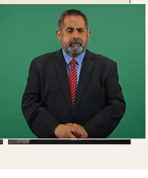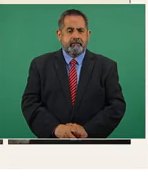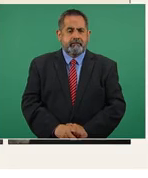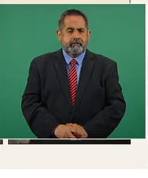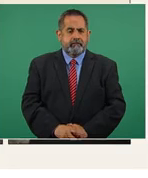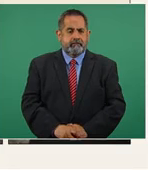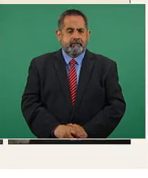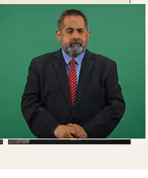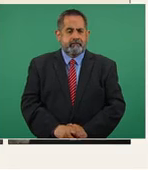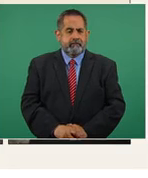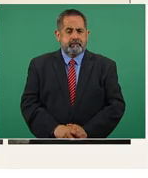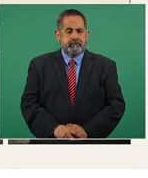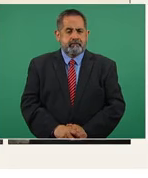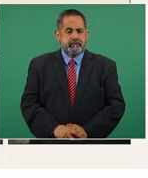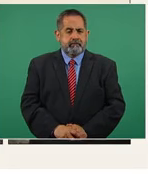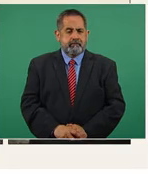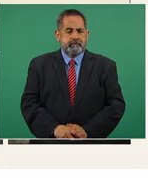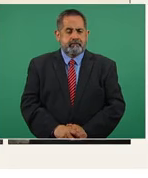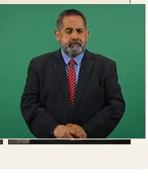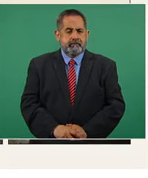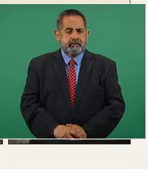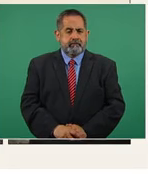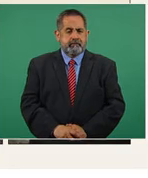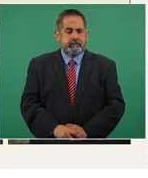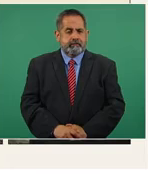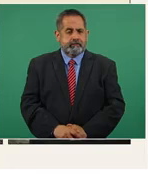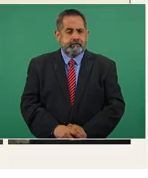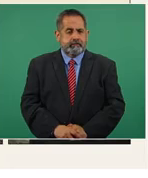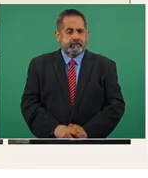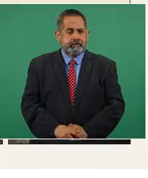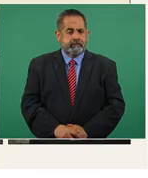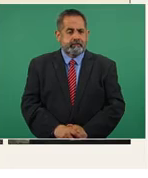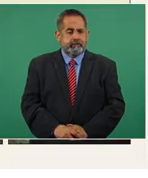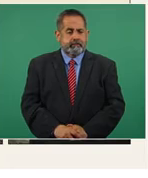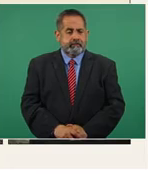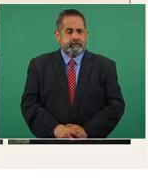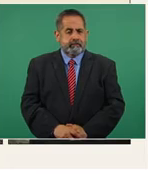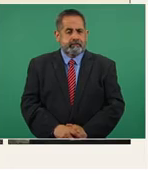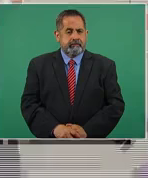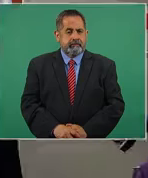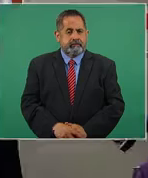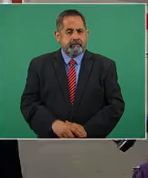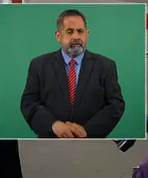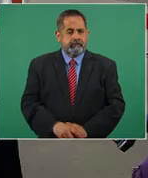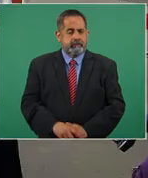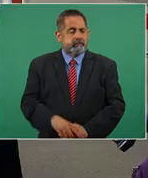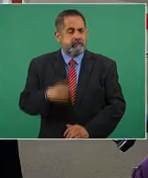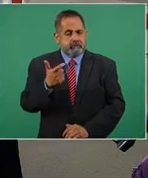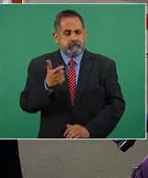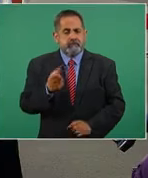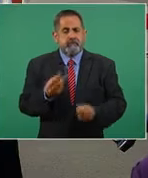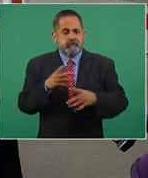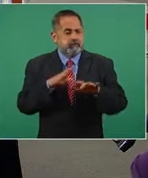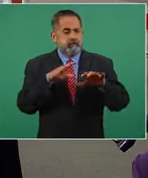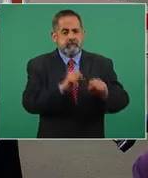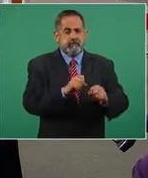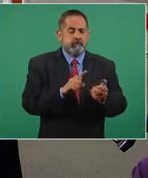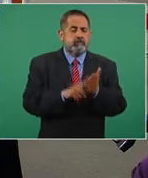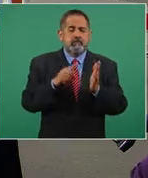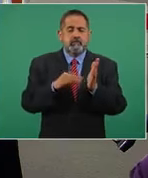Bien, regresamos a… En pesos, en este mes se ha asegurado